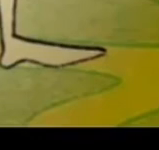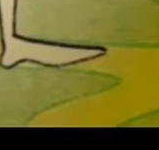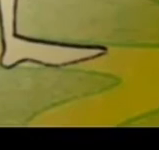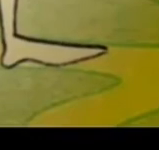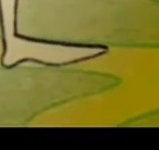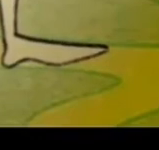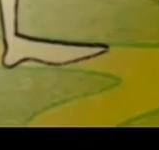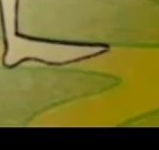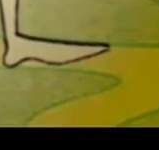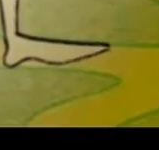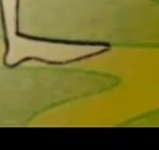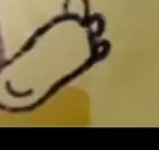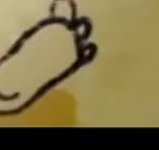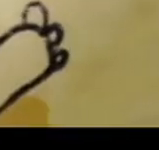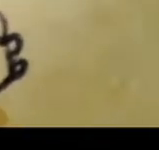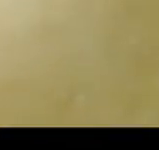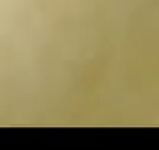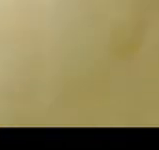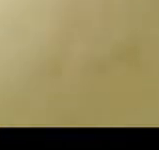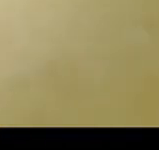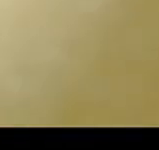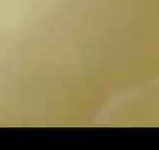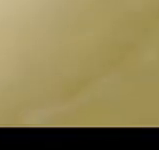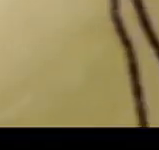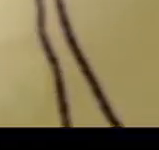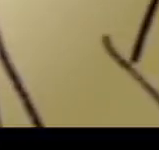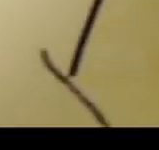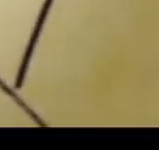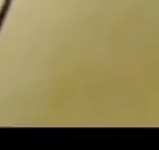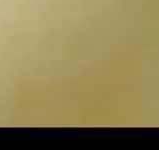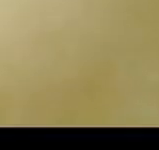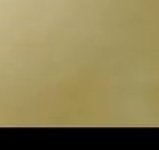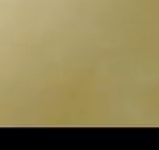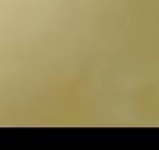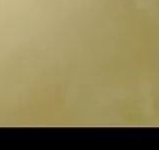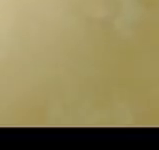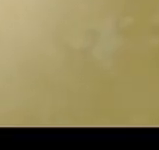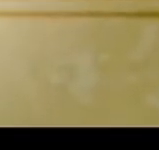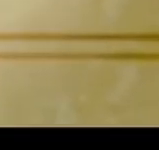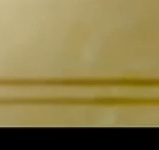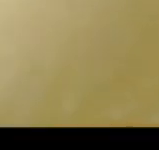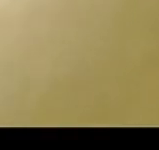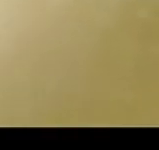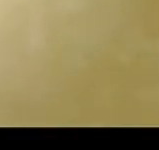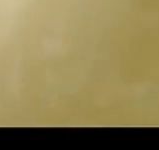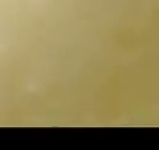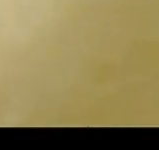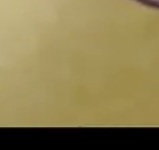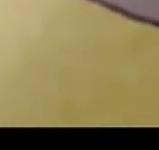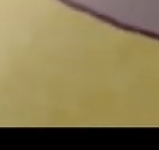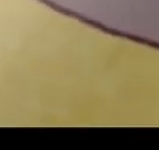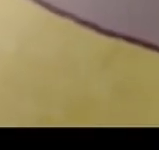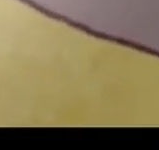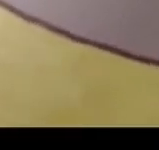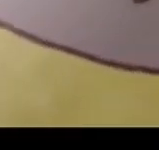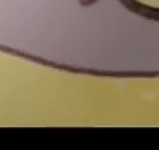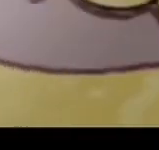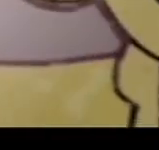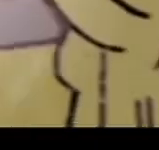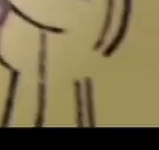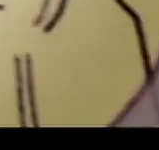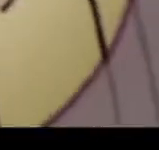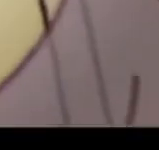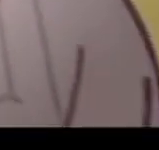cuerpo baila, exulta, copula y defeca. El cuerpo es la frescura de su nacimiento